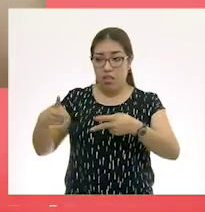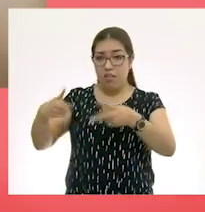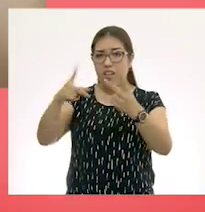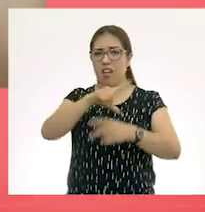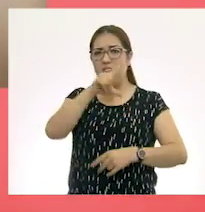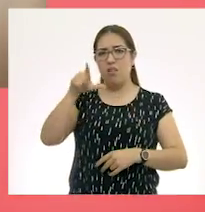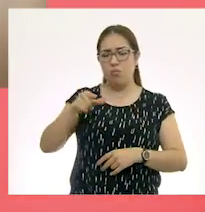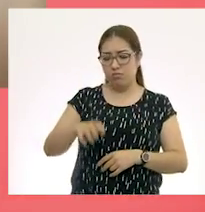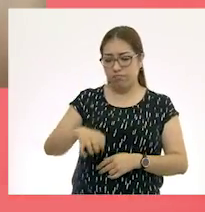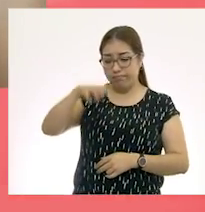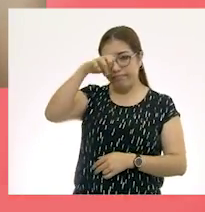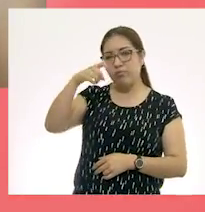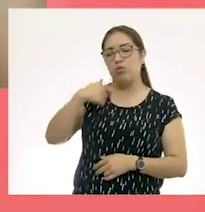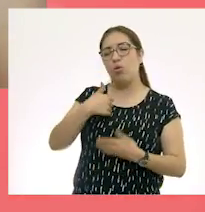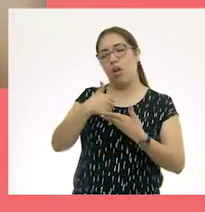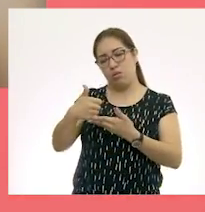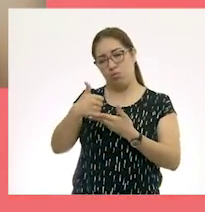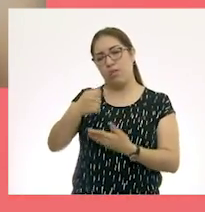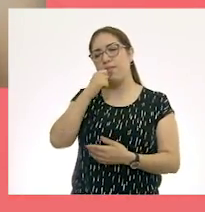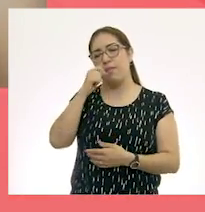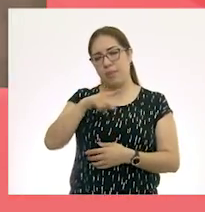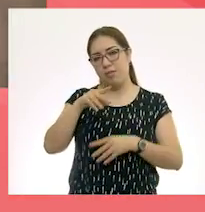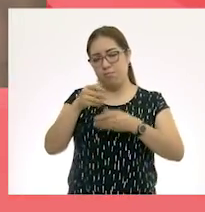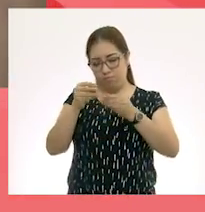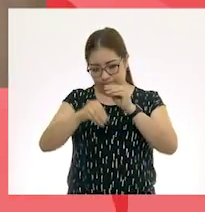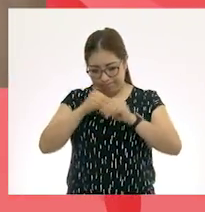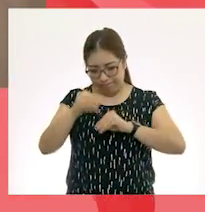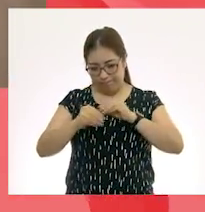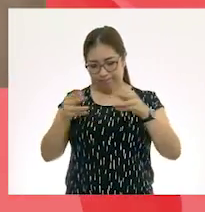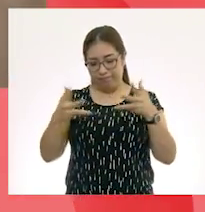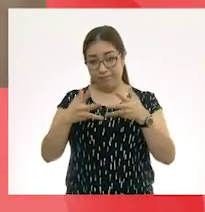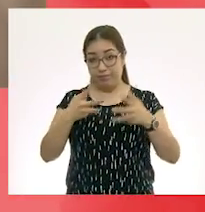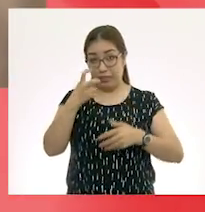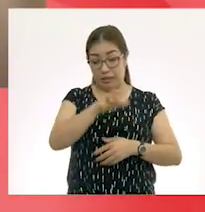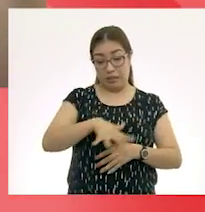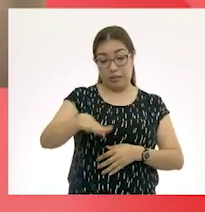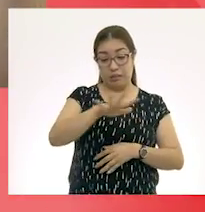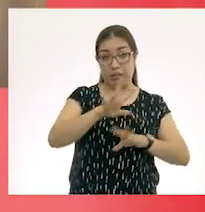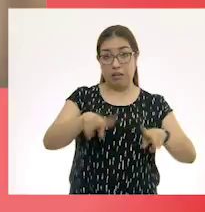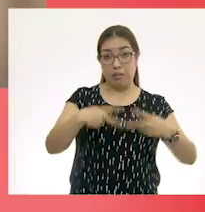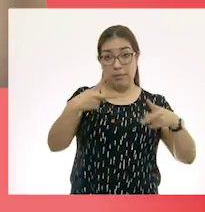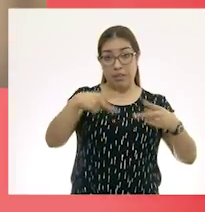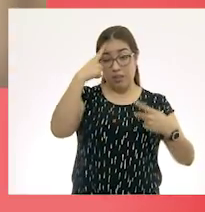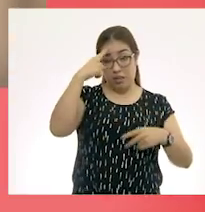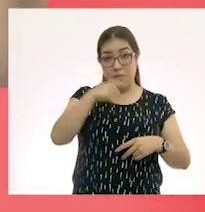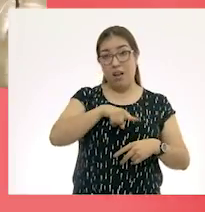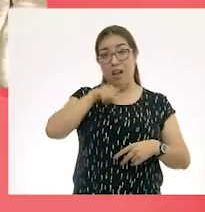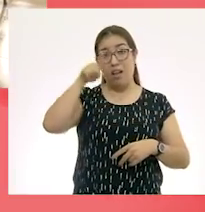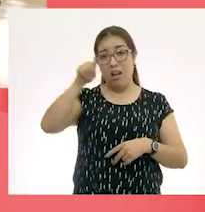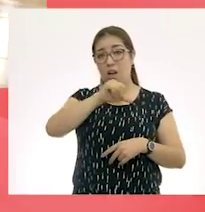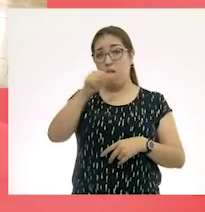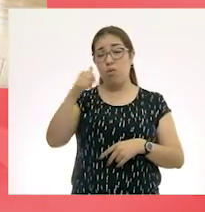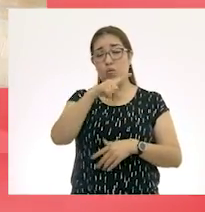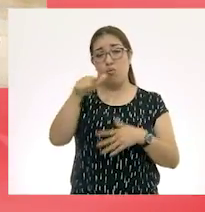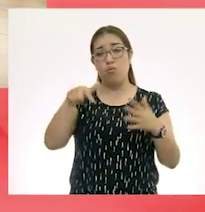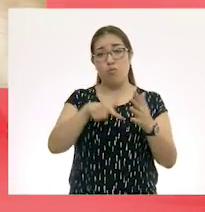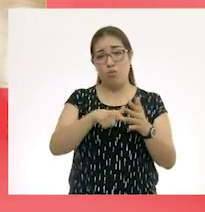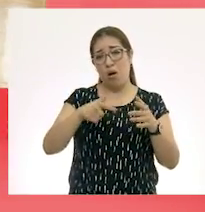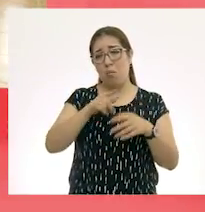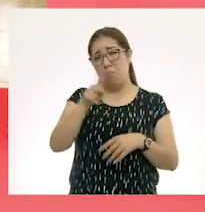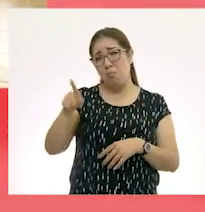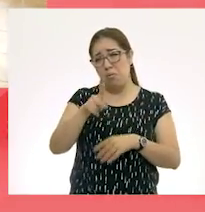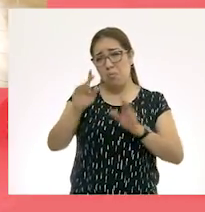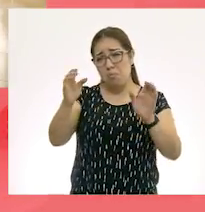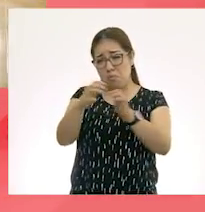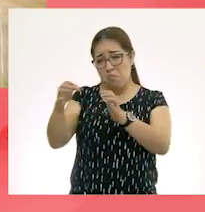anda ñot y mandamo, anda ya pu, vi yo sangan, on chanchua, vi